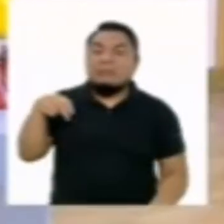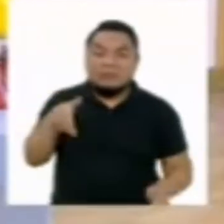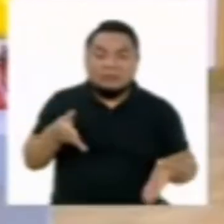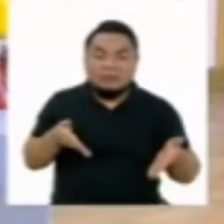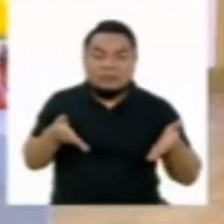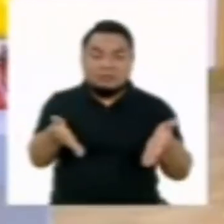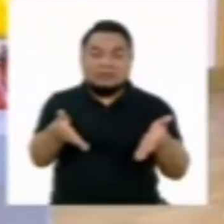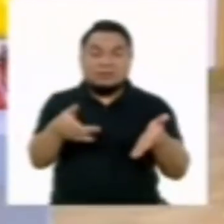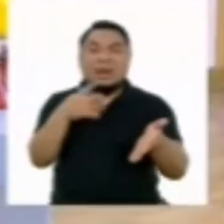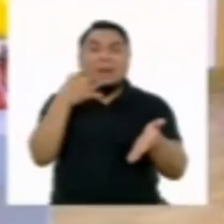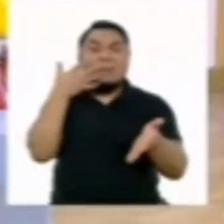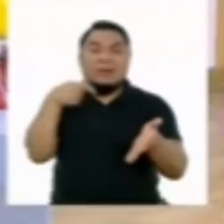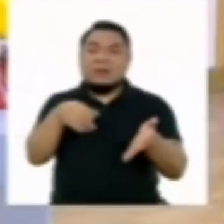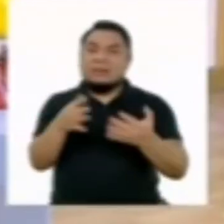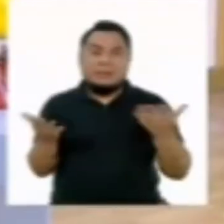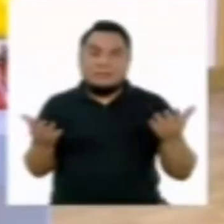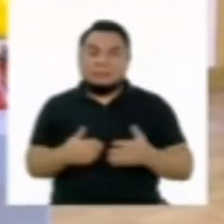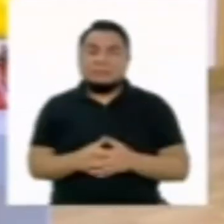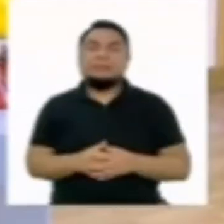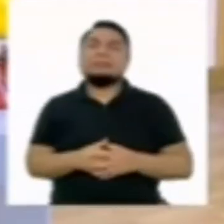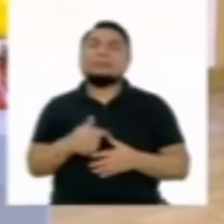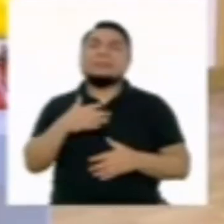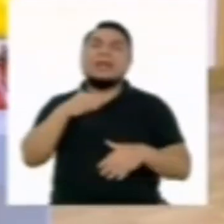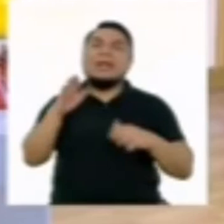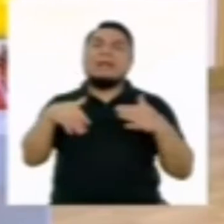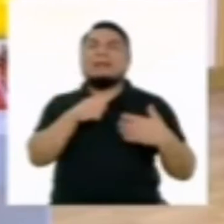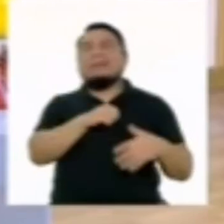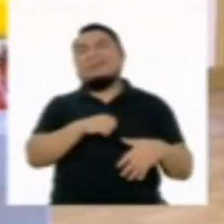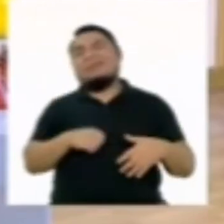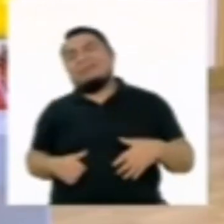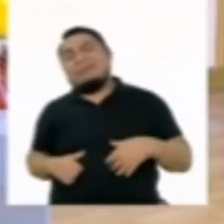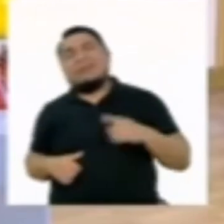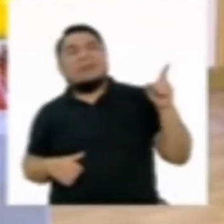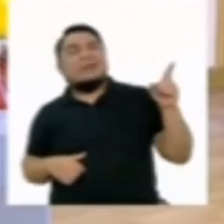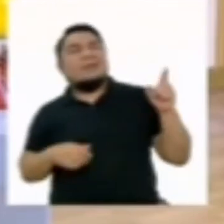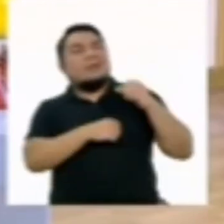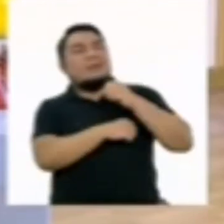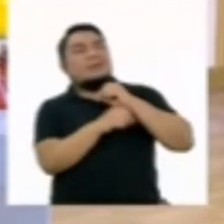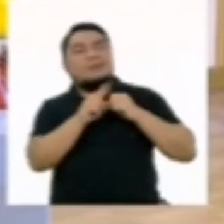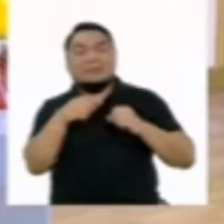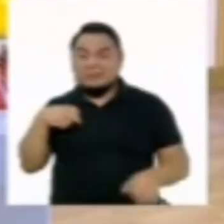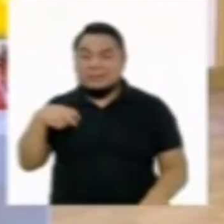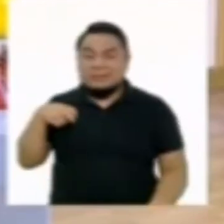cebra. Debo admitir que a mí también a veces me gana la flojera. Y